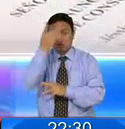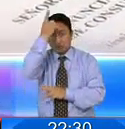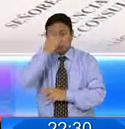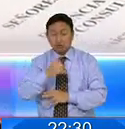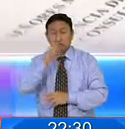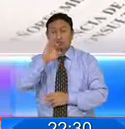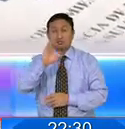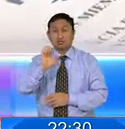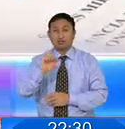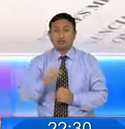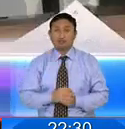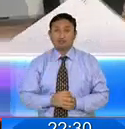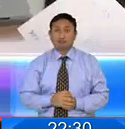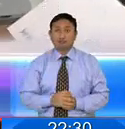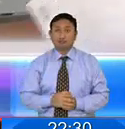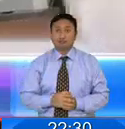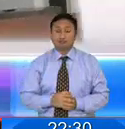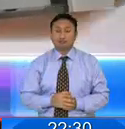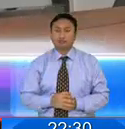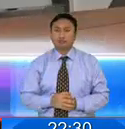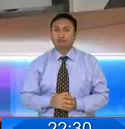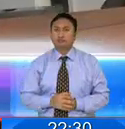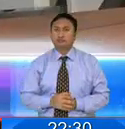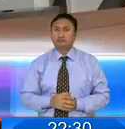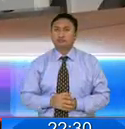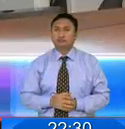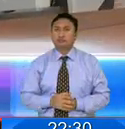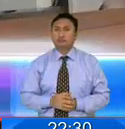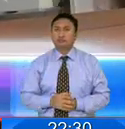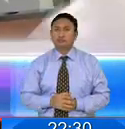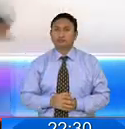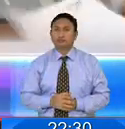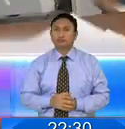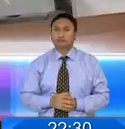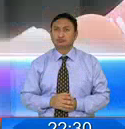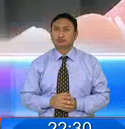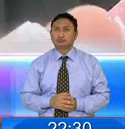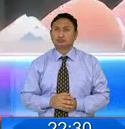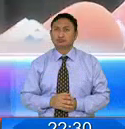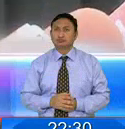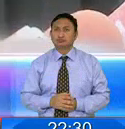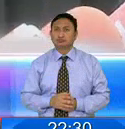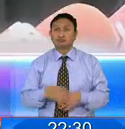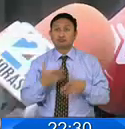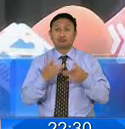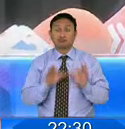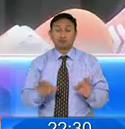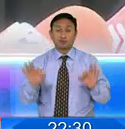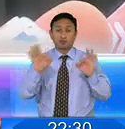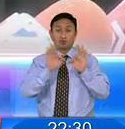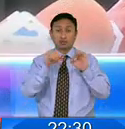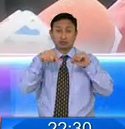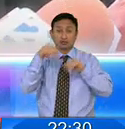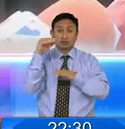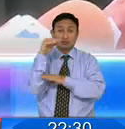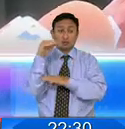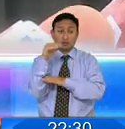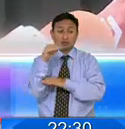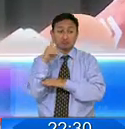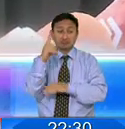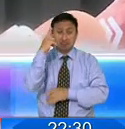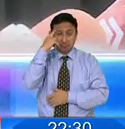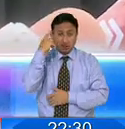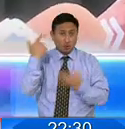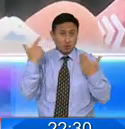gravísima, aparentemente por incumplir disposición de autoridad competente. Es importante esto para que en el Ecuador no se piense